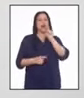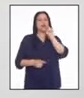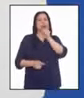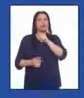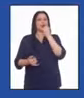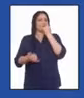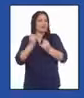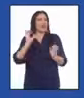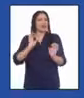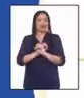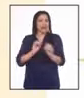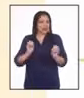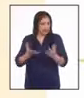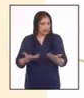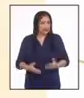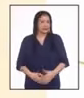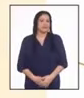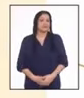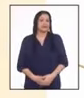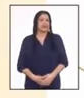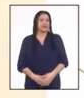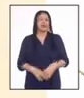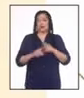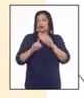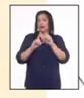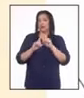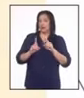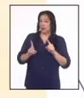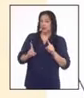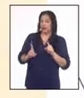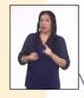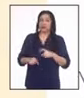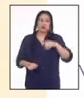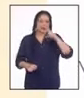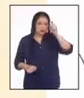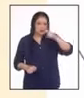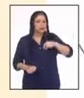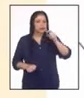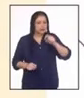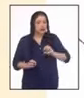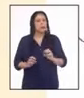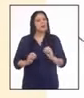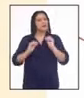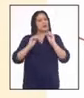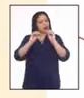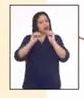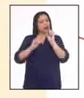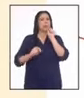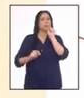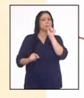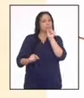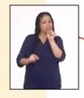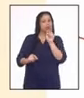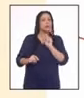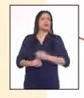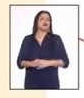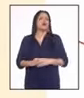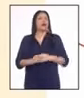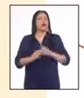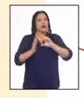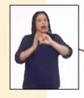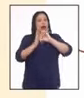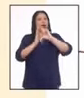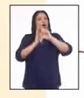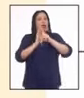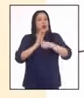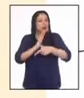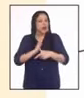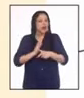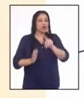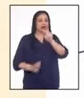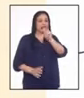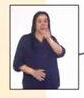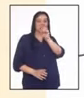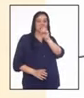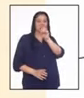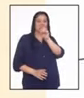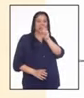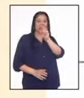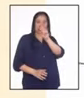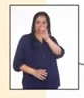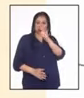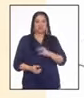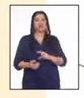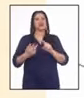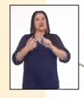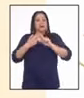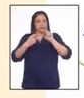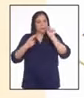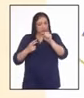al final. Sin embargo, hay necesidad de colocar un punto después de tóxicos y empezar